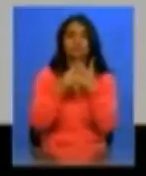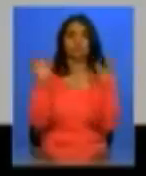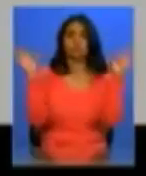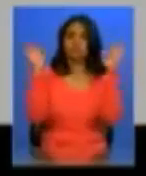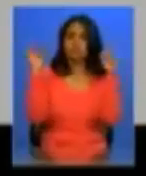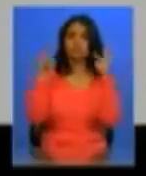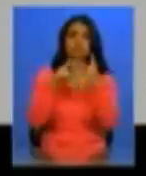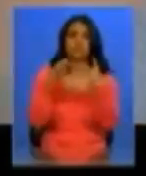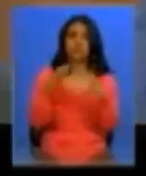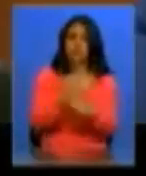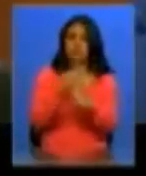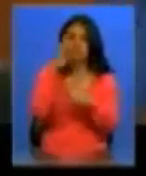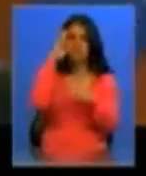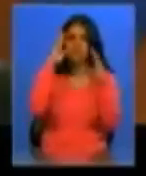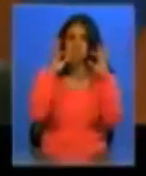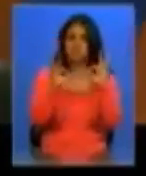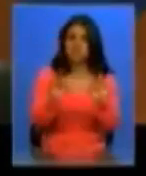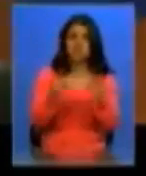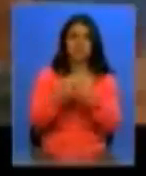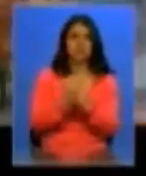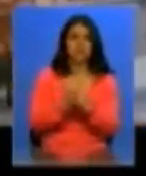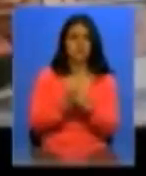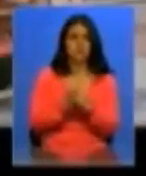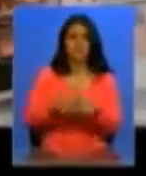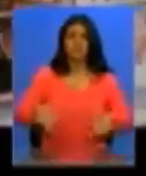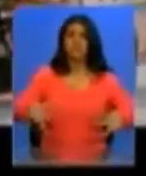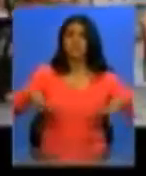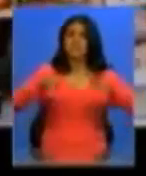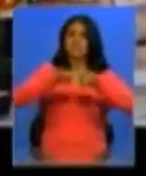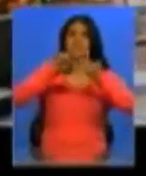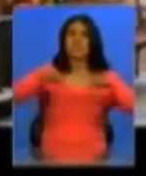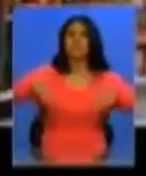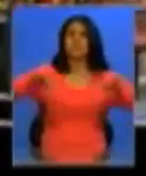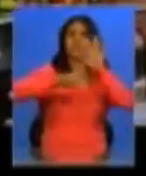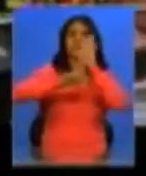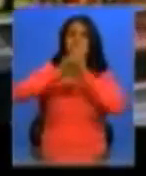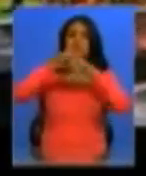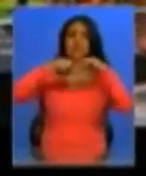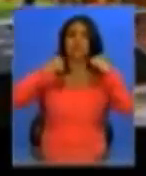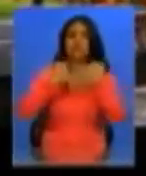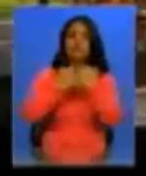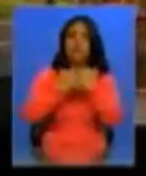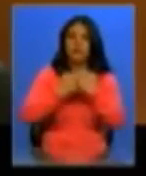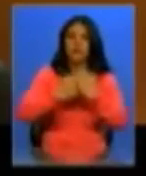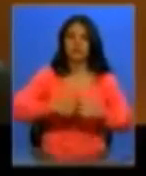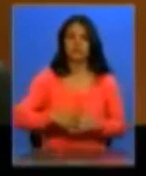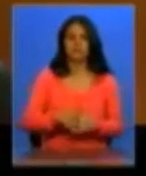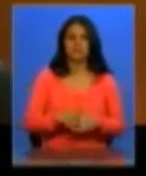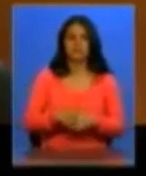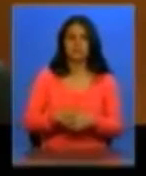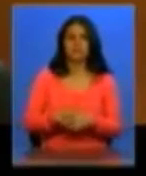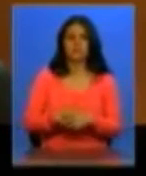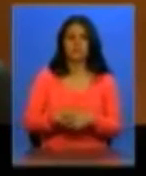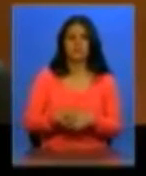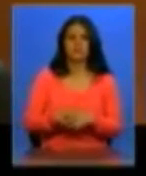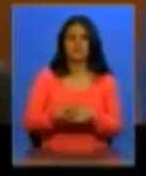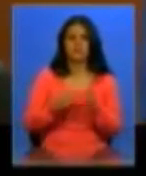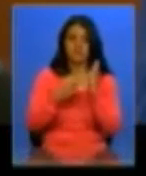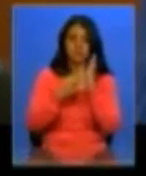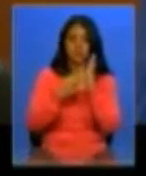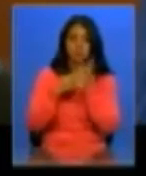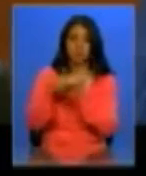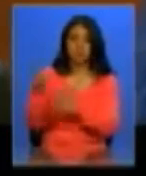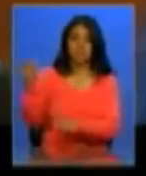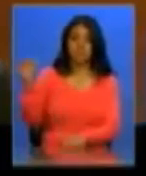eléctrica, seguridad ciudadana, en competitividad sistémica, en desarrollo social en general. El destino de los recursos